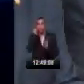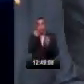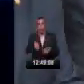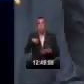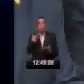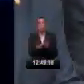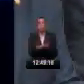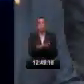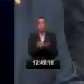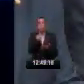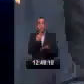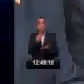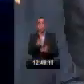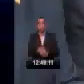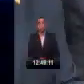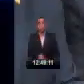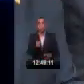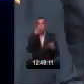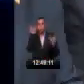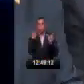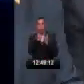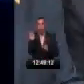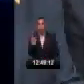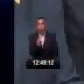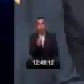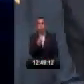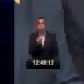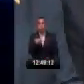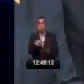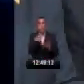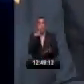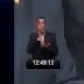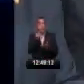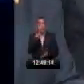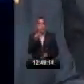la capacidad de control político y fiscalización de así ser necesario.